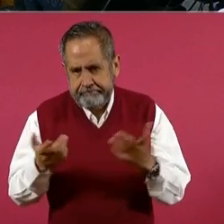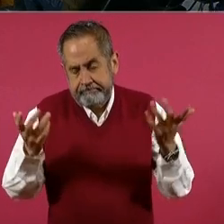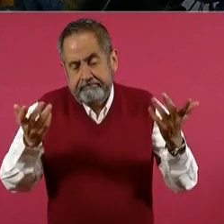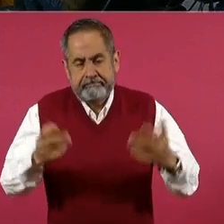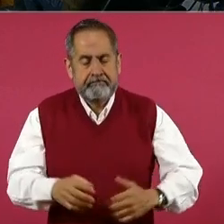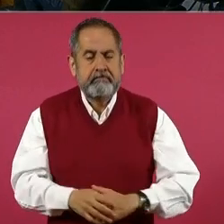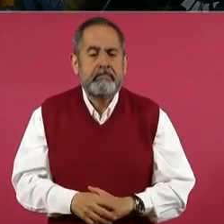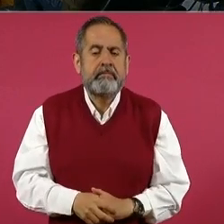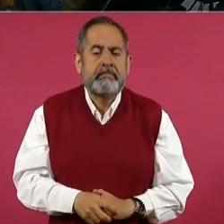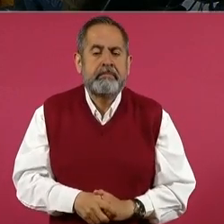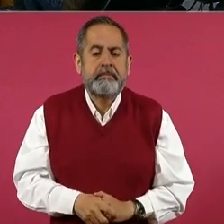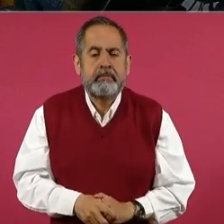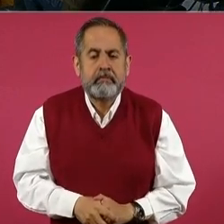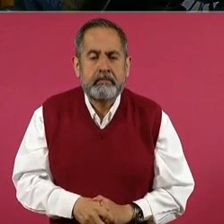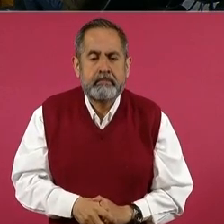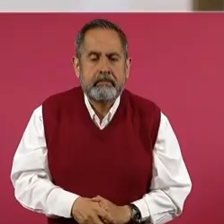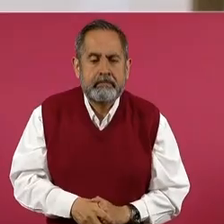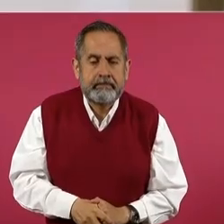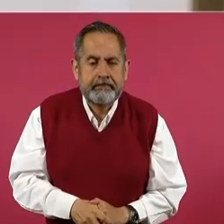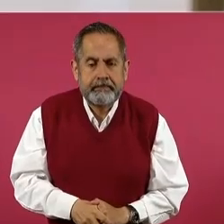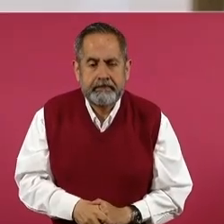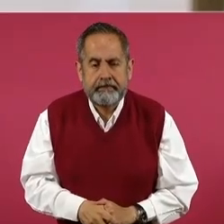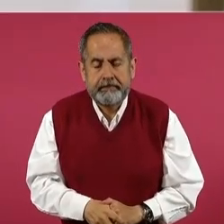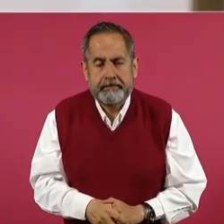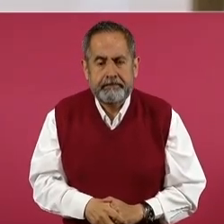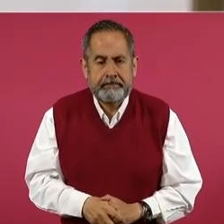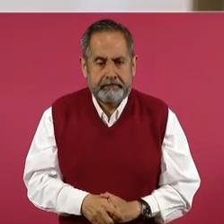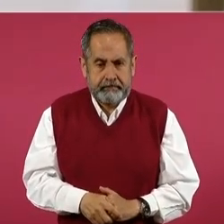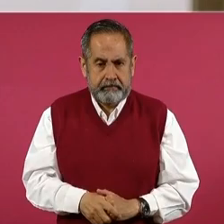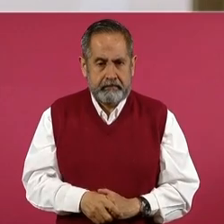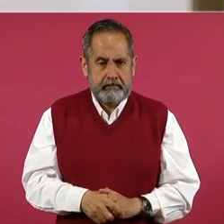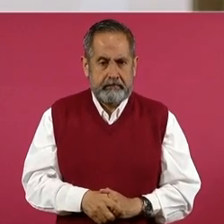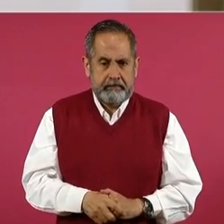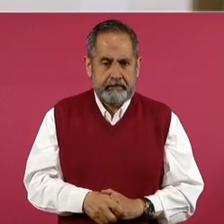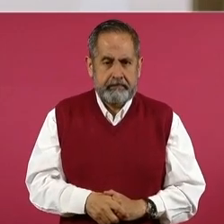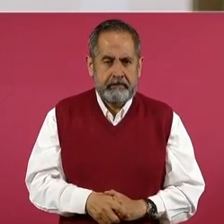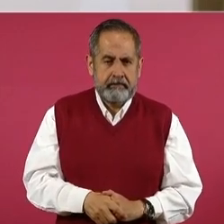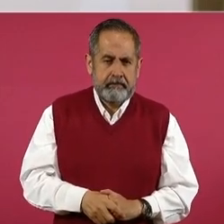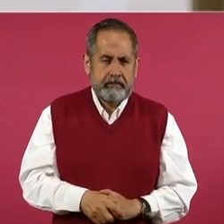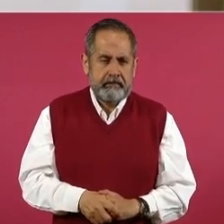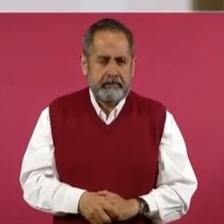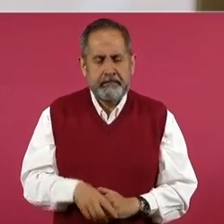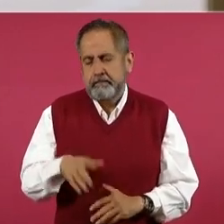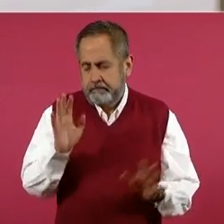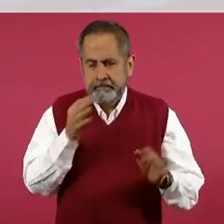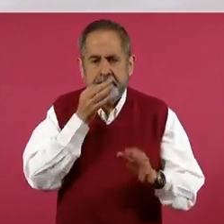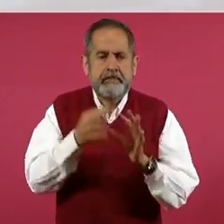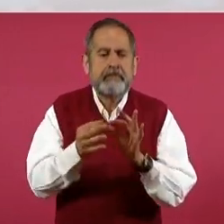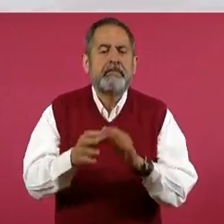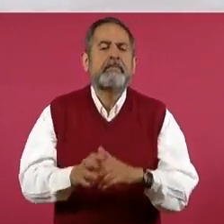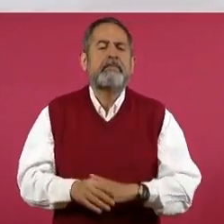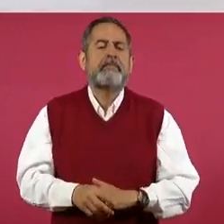Pero Pero bueno,